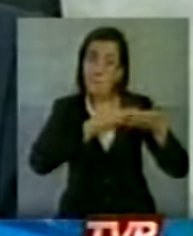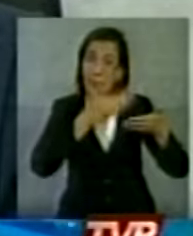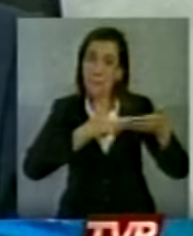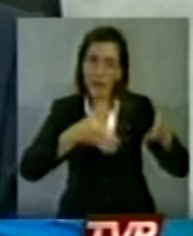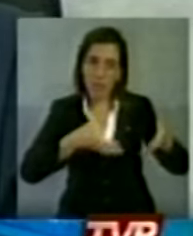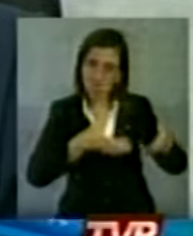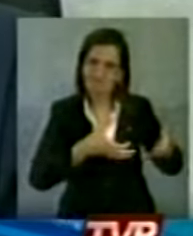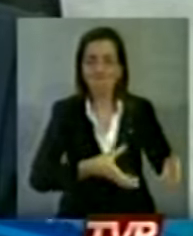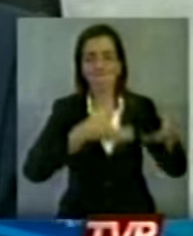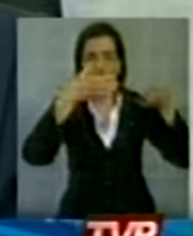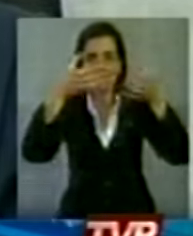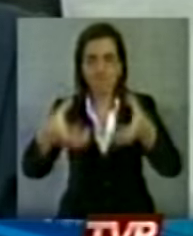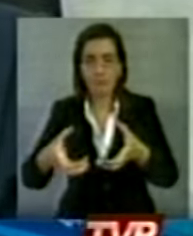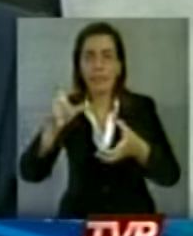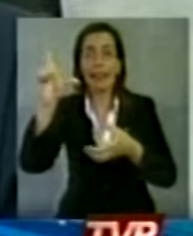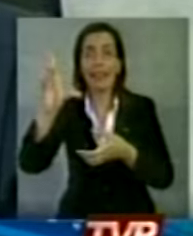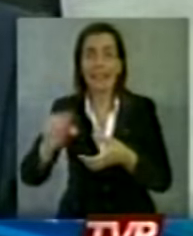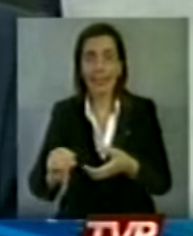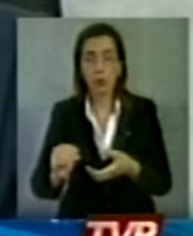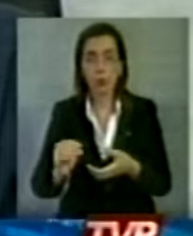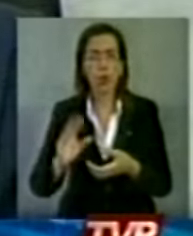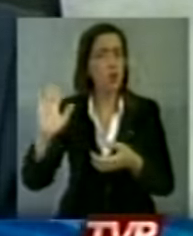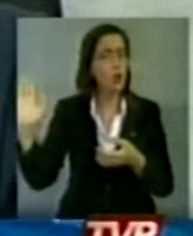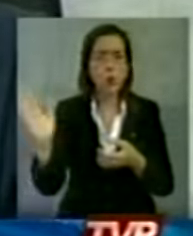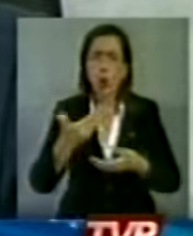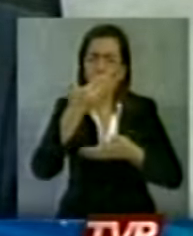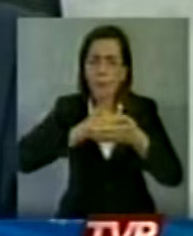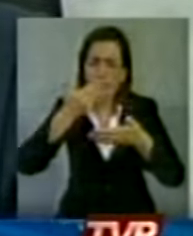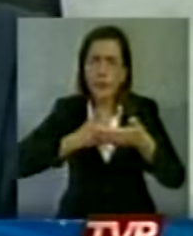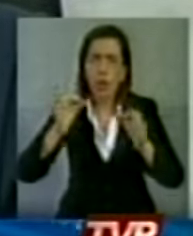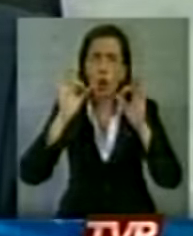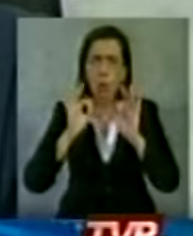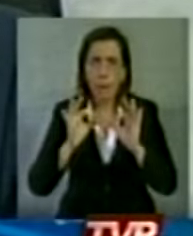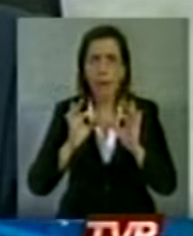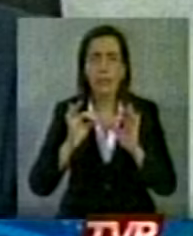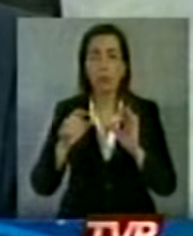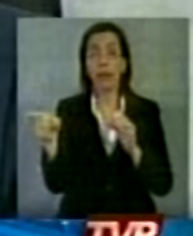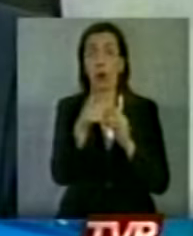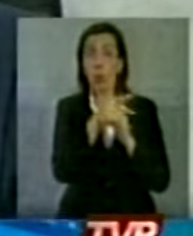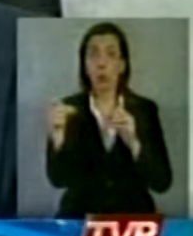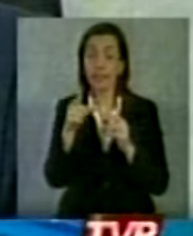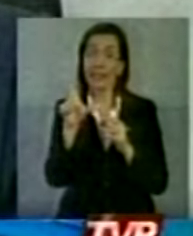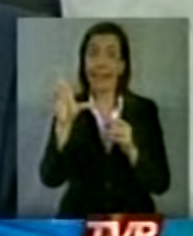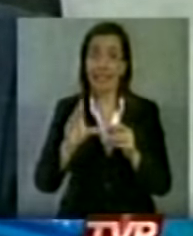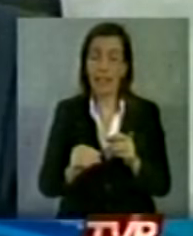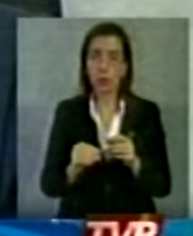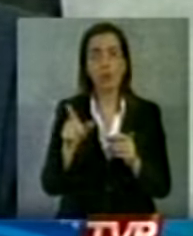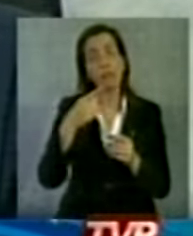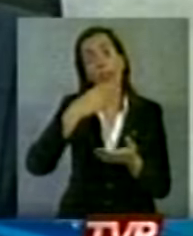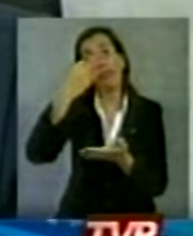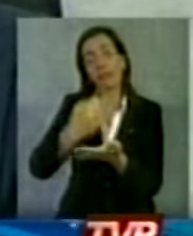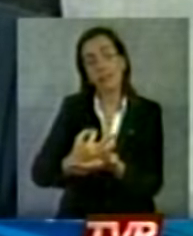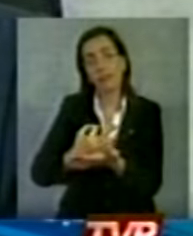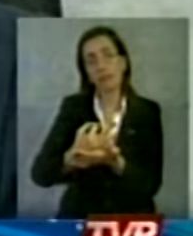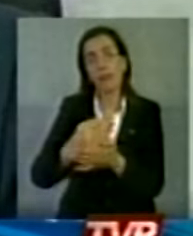remitiremos a este poder toda la documentación recabada, para que ustedes tomen la